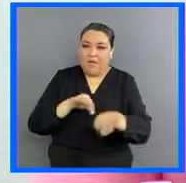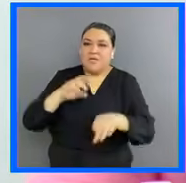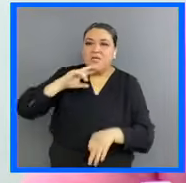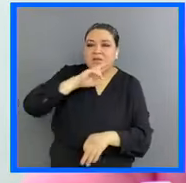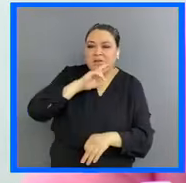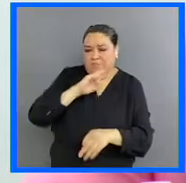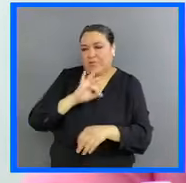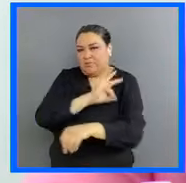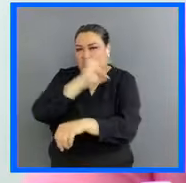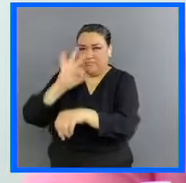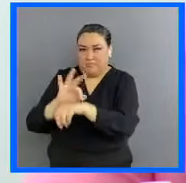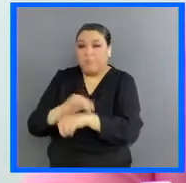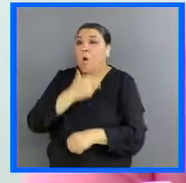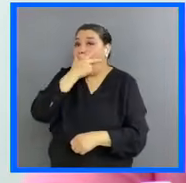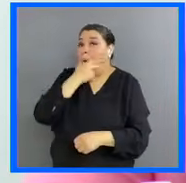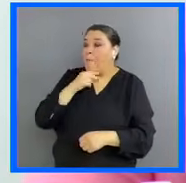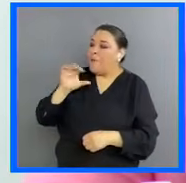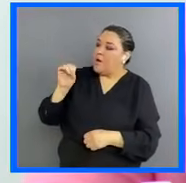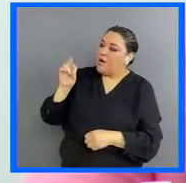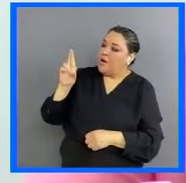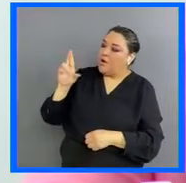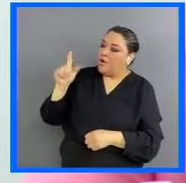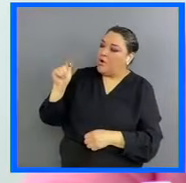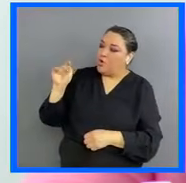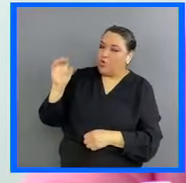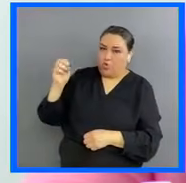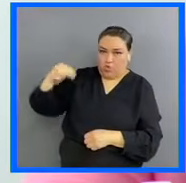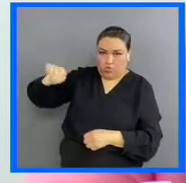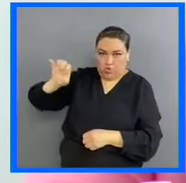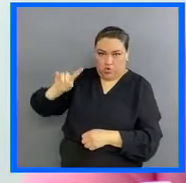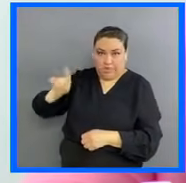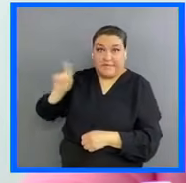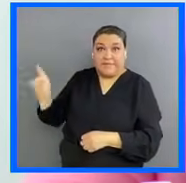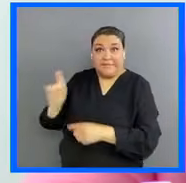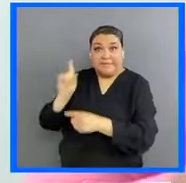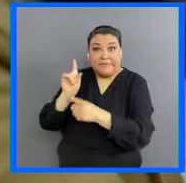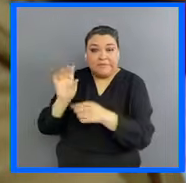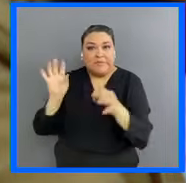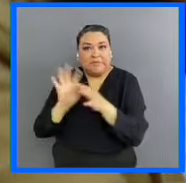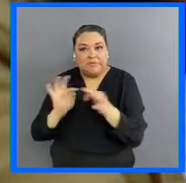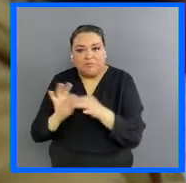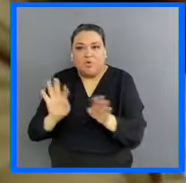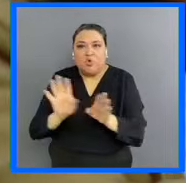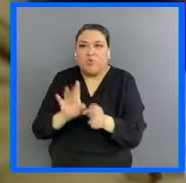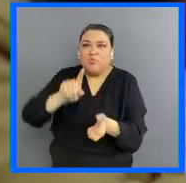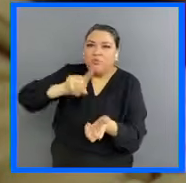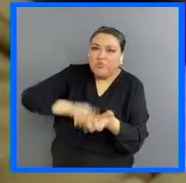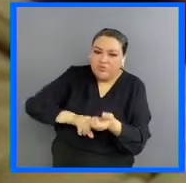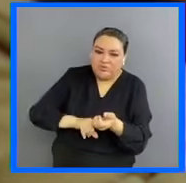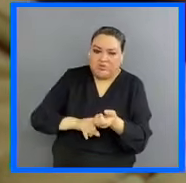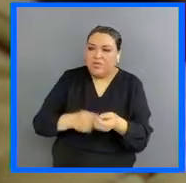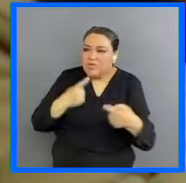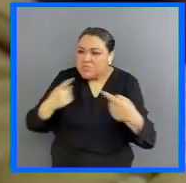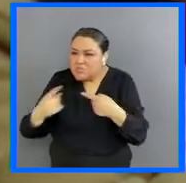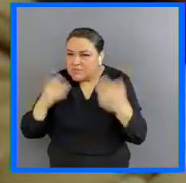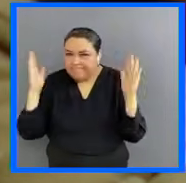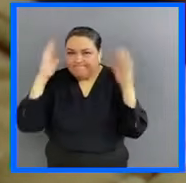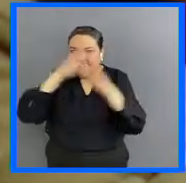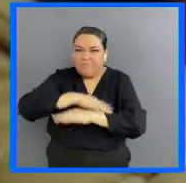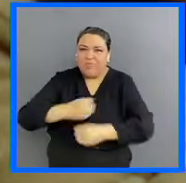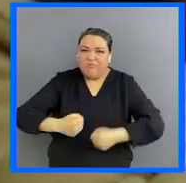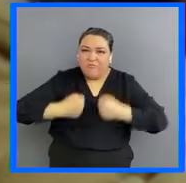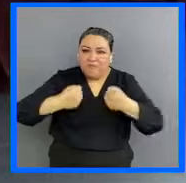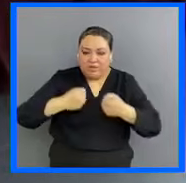Antonio Ordóñez Serna, por su parte, destacó la importancia de fortalecer los centros de conciliación, garantizar procedimientos